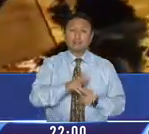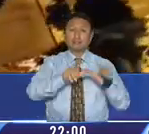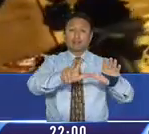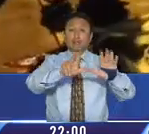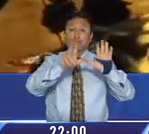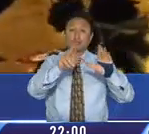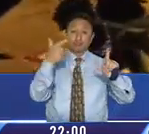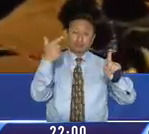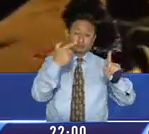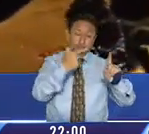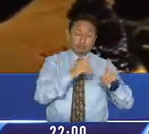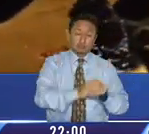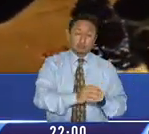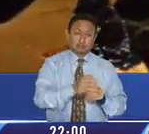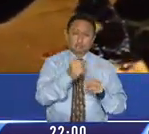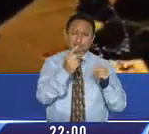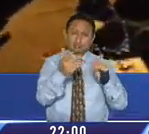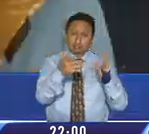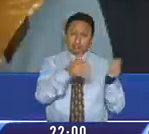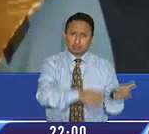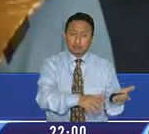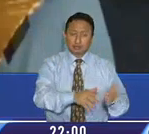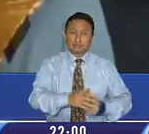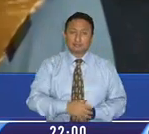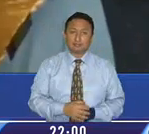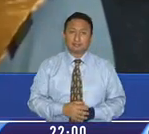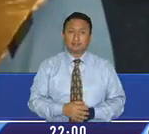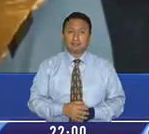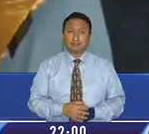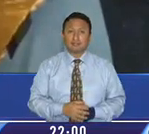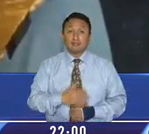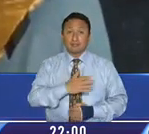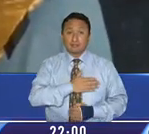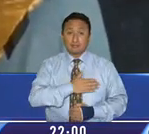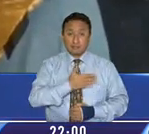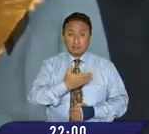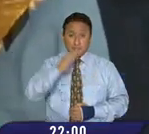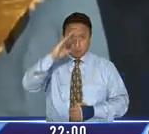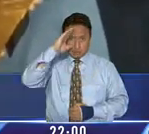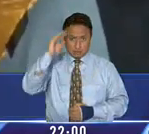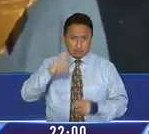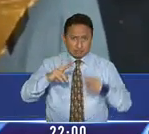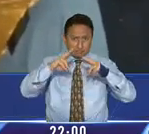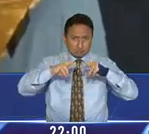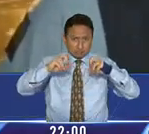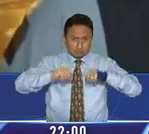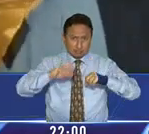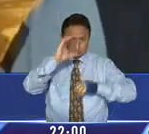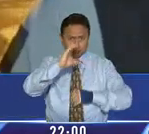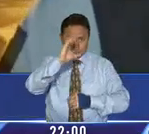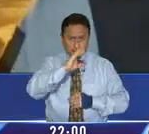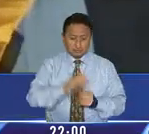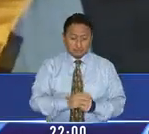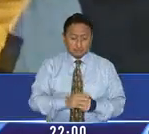proyectiles, muriendo a los pocos segundos. Con las unidades nuestras de inteligencia y criminalística ya se dará ya